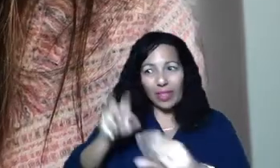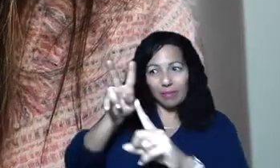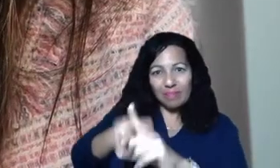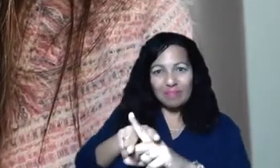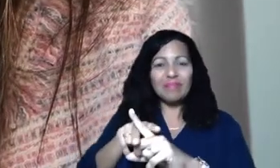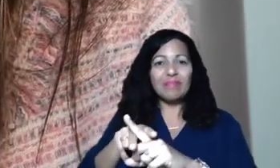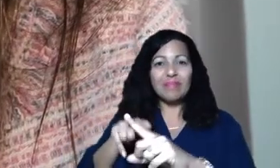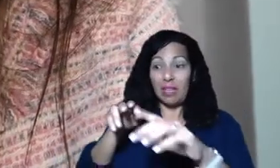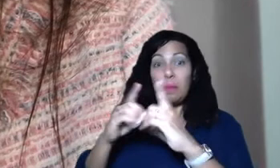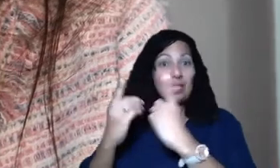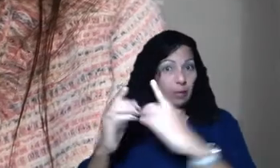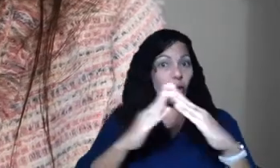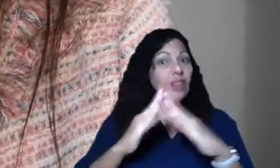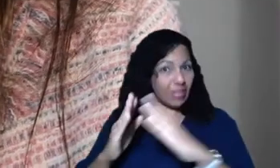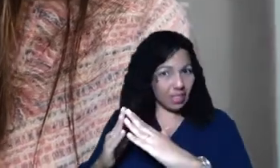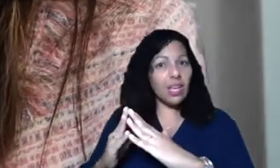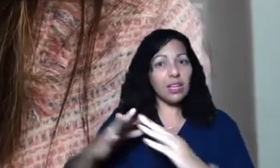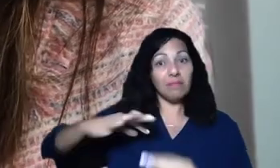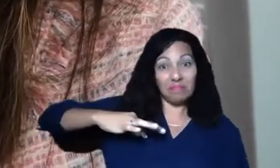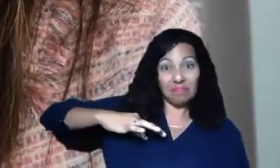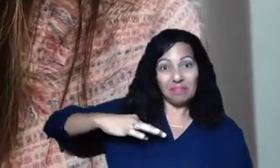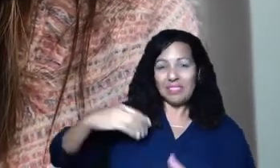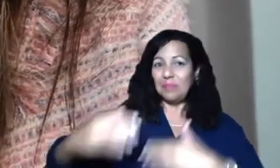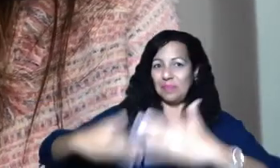pueden solicitarla a través del Departamento de